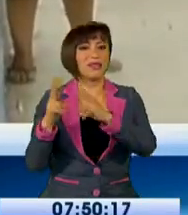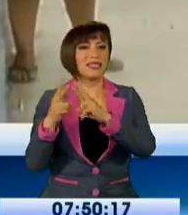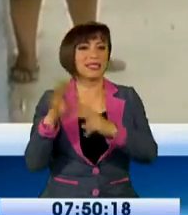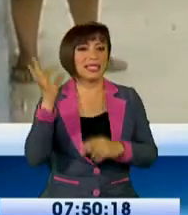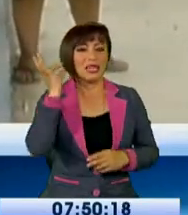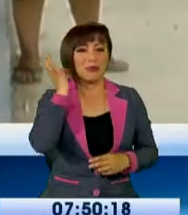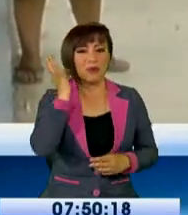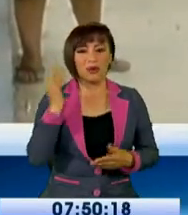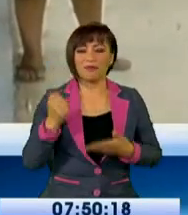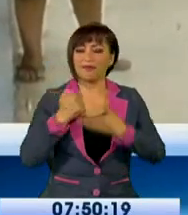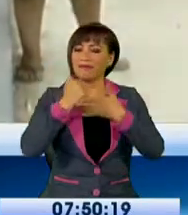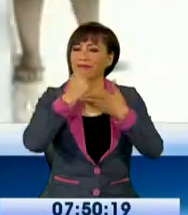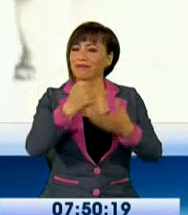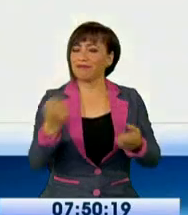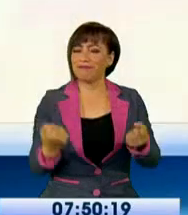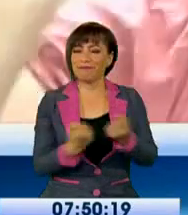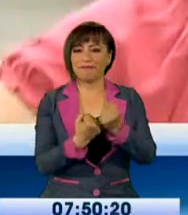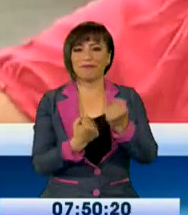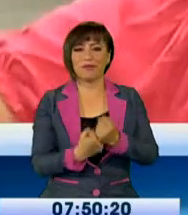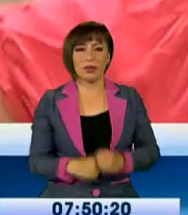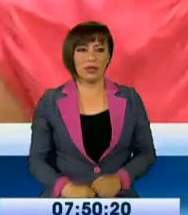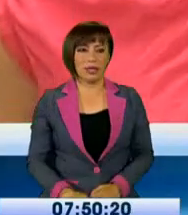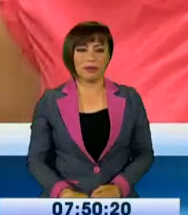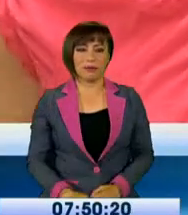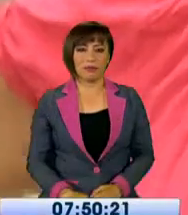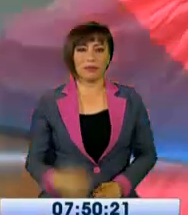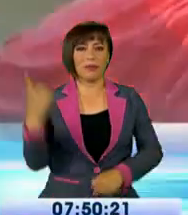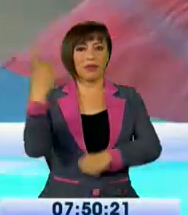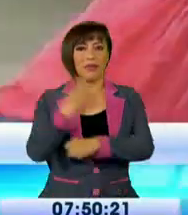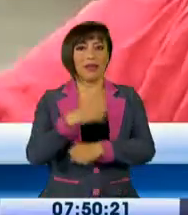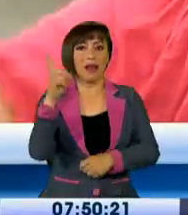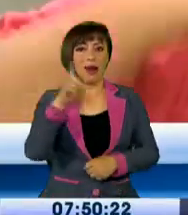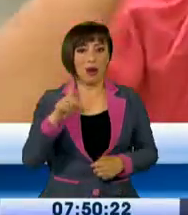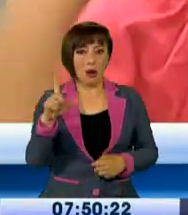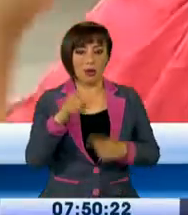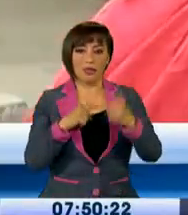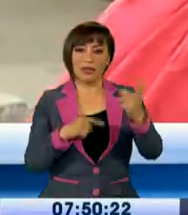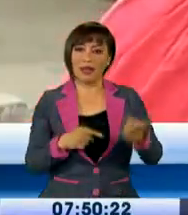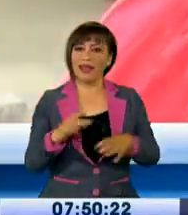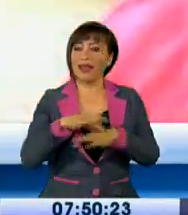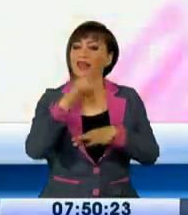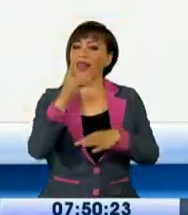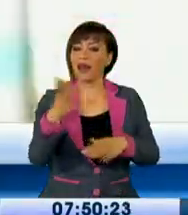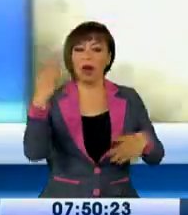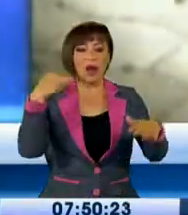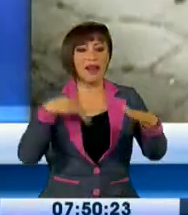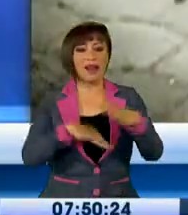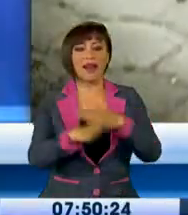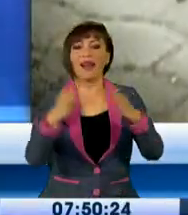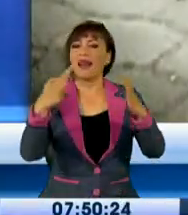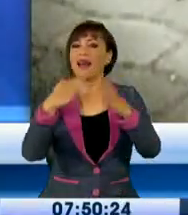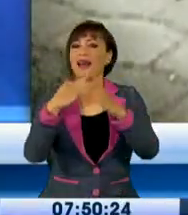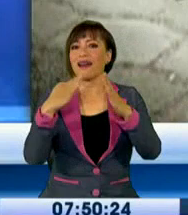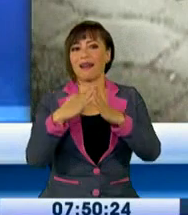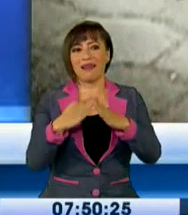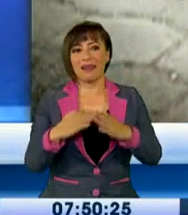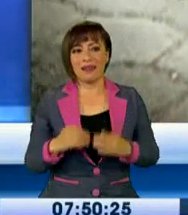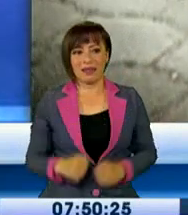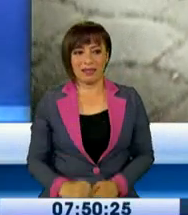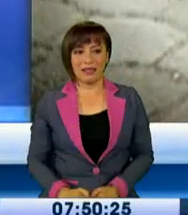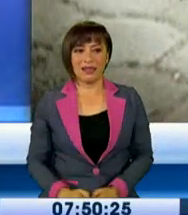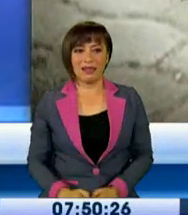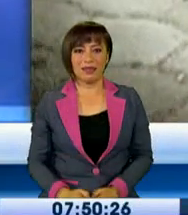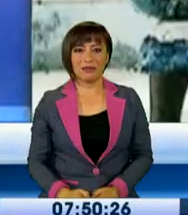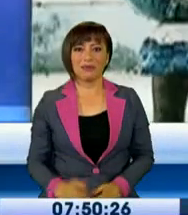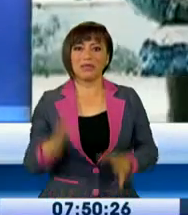ellos en su ángel de la guarda. Yo el día lunes la dejé ya entrar a mi casa, aunque se pusieron mis hijos. Y yo por eso le di una cabida a ella que duerma